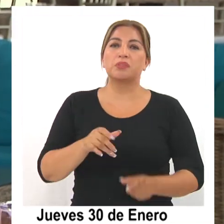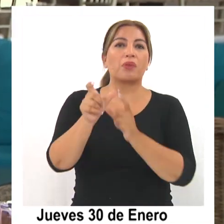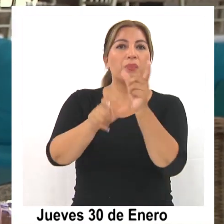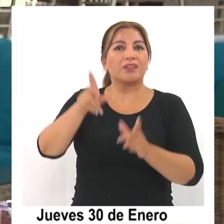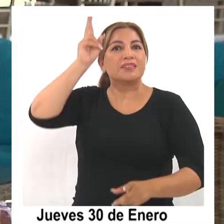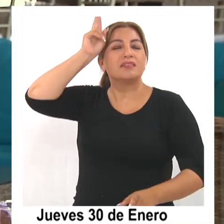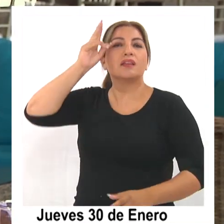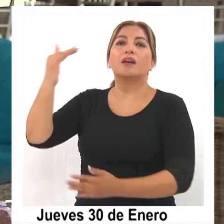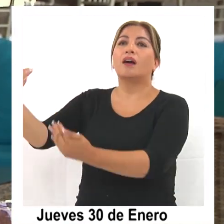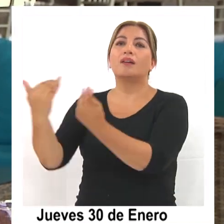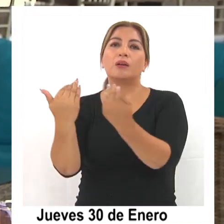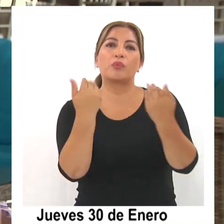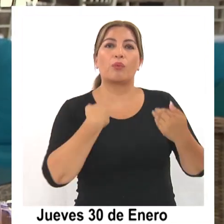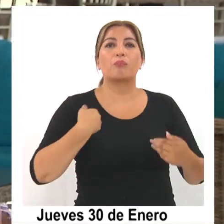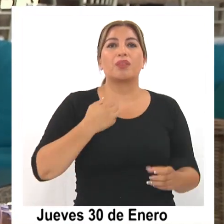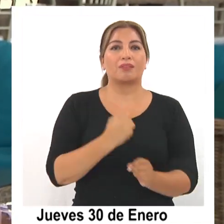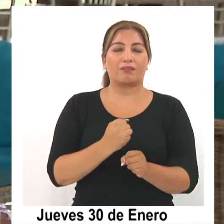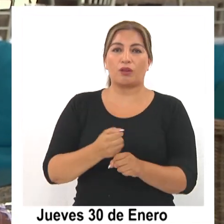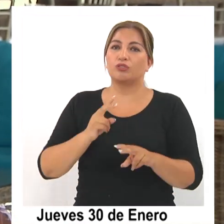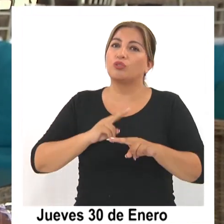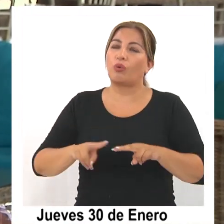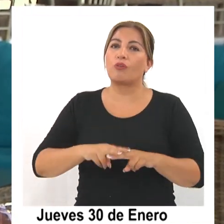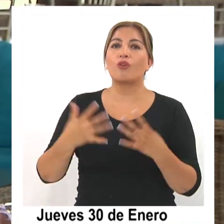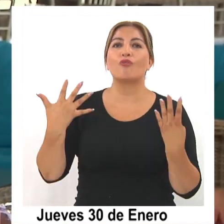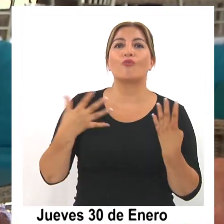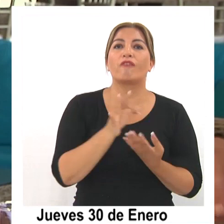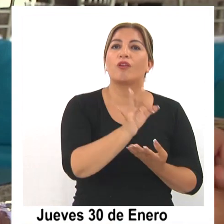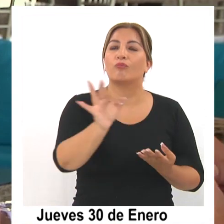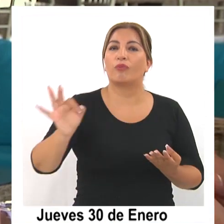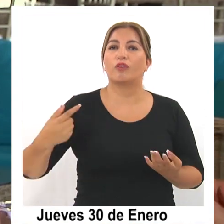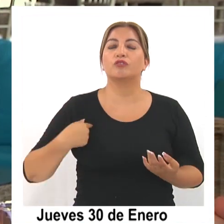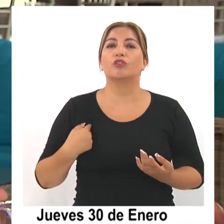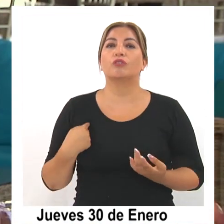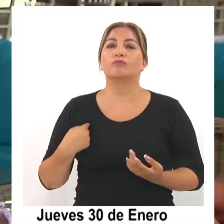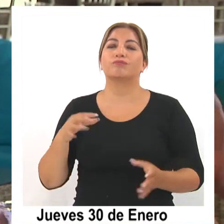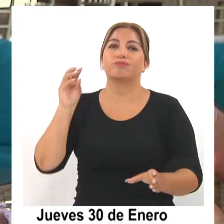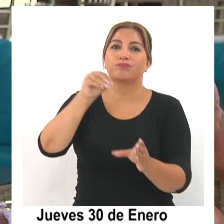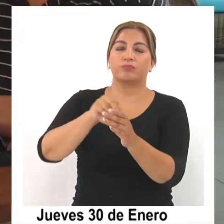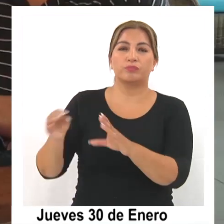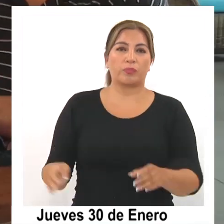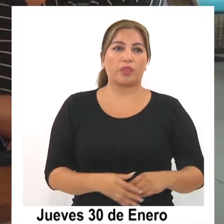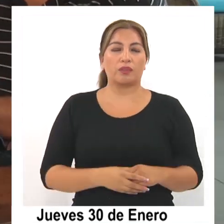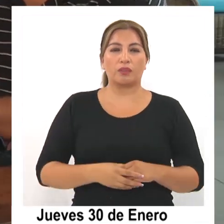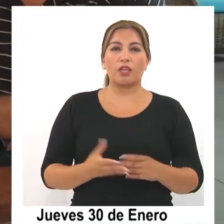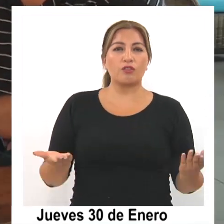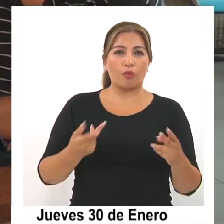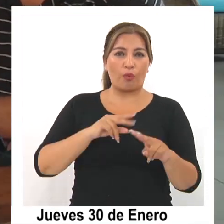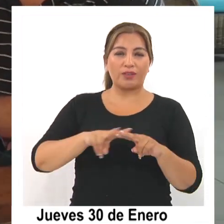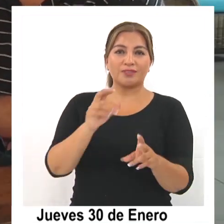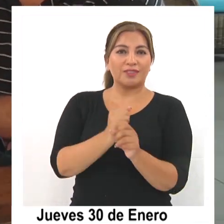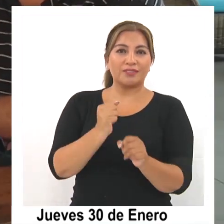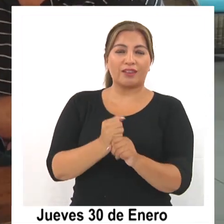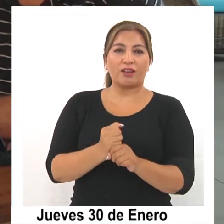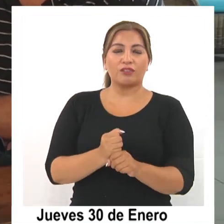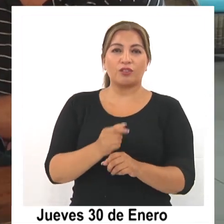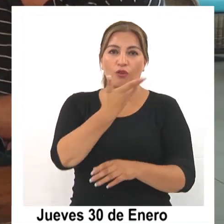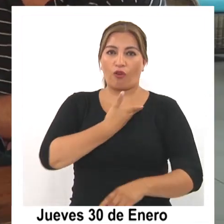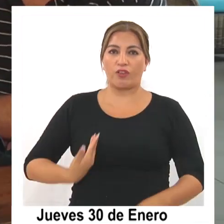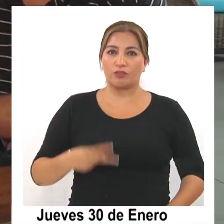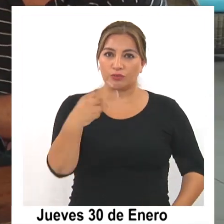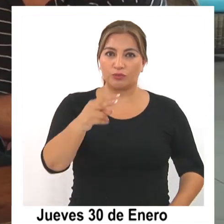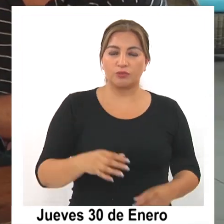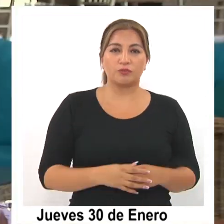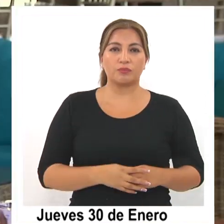muchas personas por lo que hago por los nueve pueblos y no por ser parte de uno de ellos ¿Cuáles son las directrices de este mandato suyo?